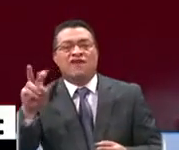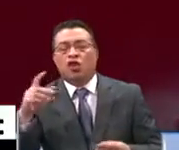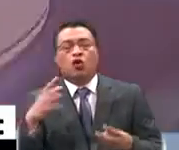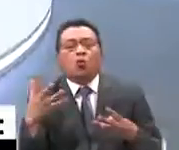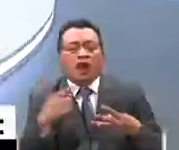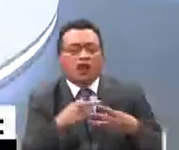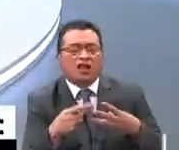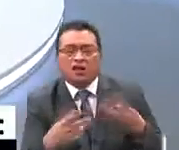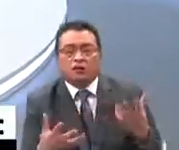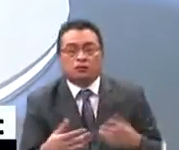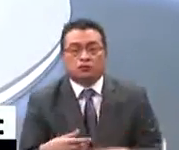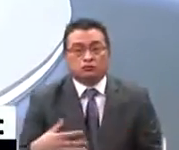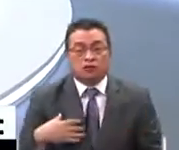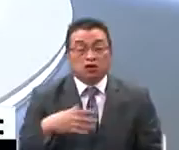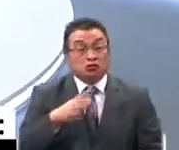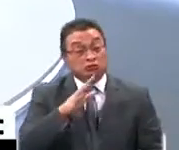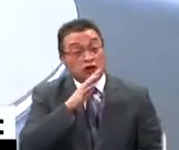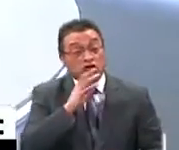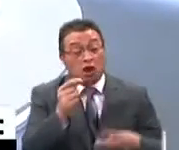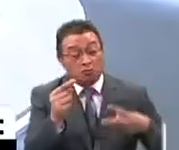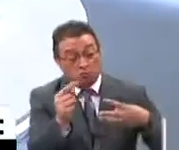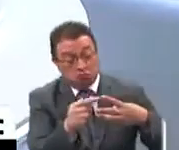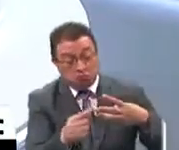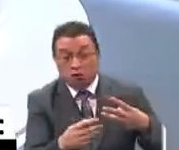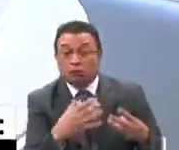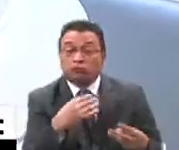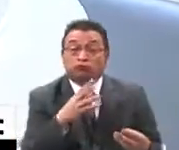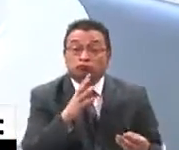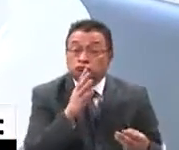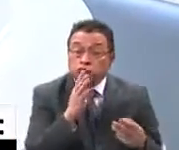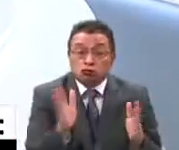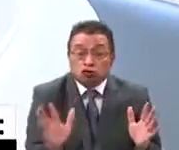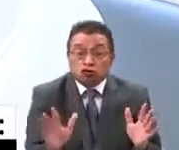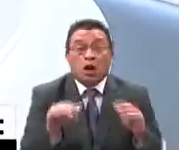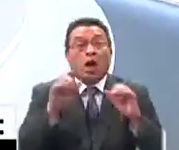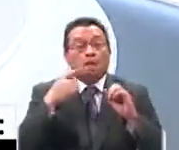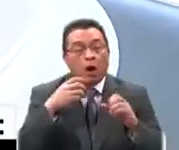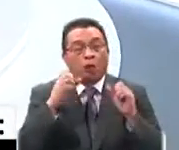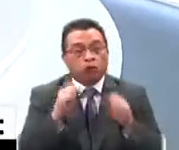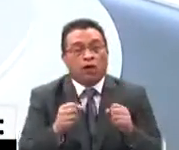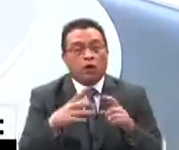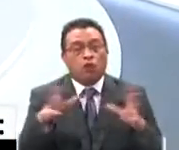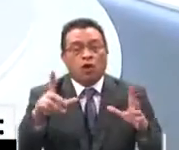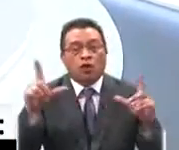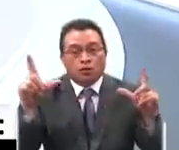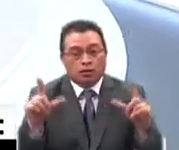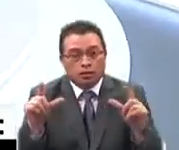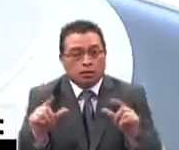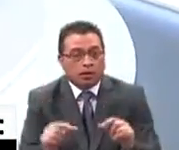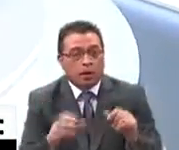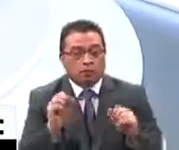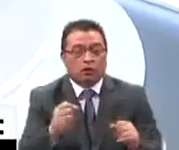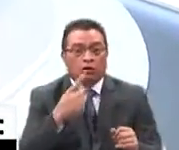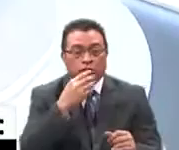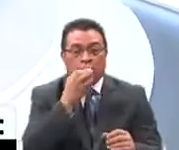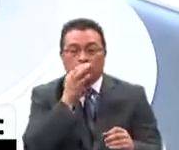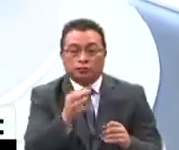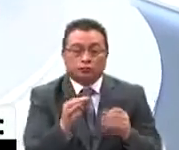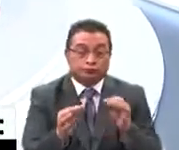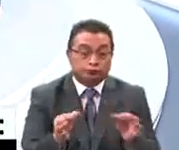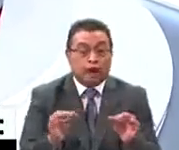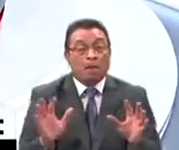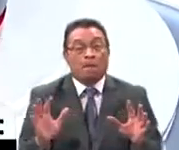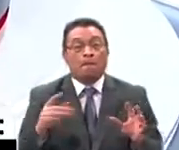usted? No sé si uno lo puede categorizar en términos tan, porque eso siempre puede terminar siendo muy reduccionista si yo hago una categoría.